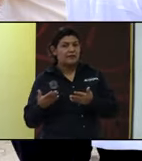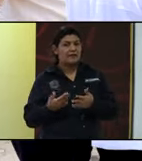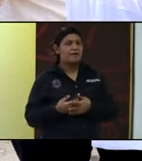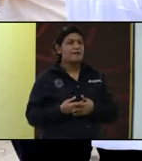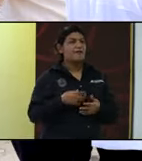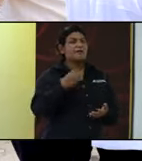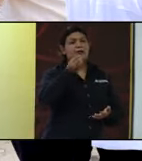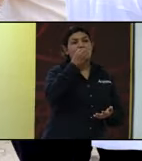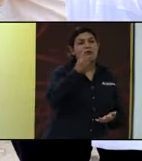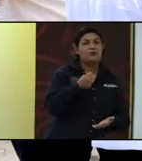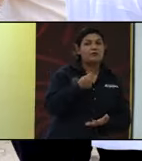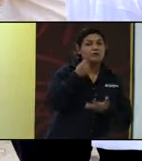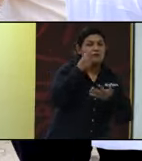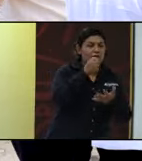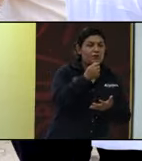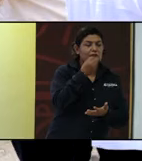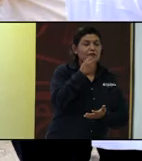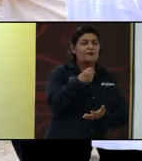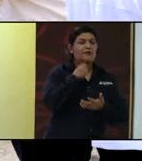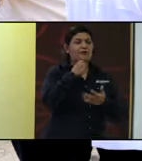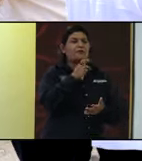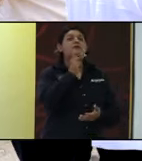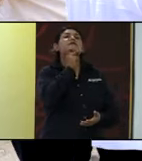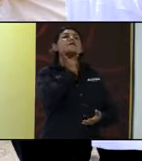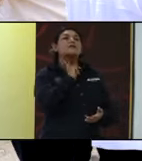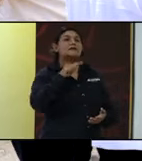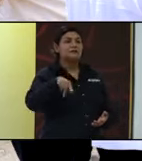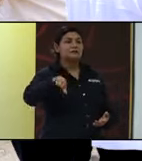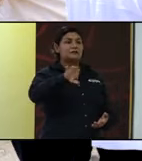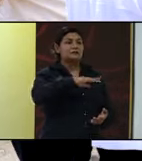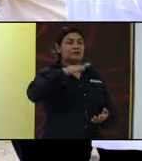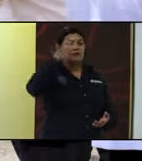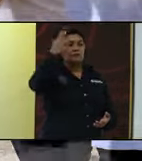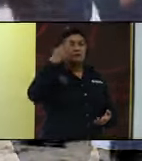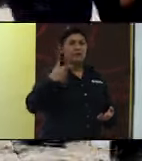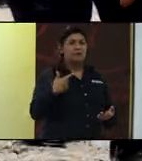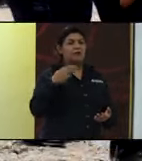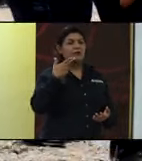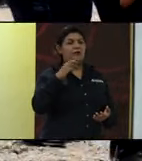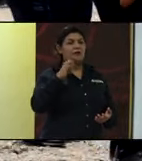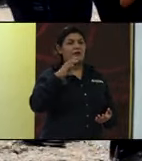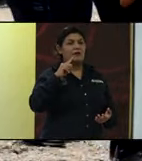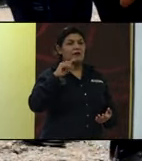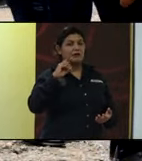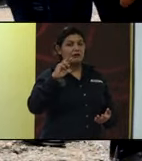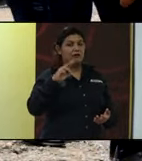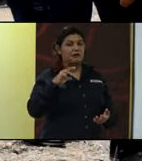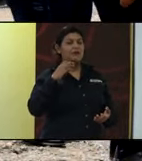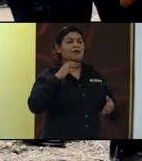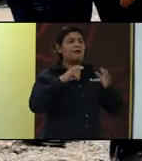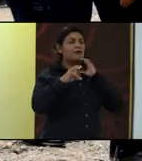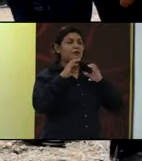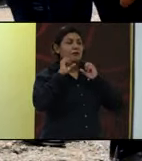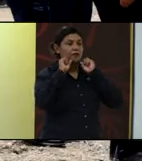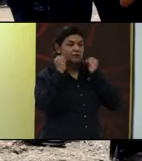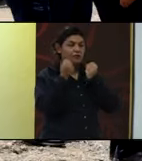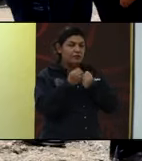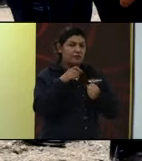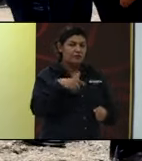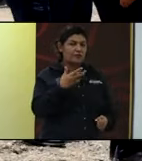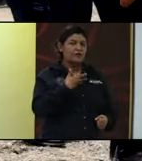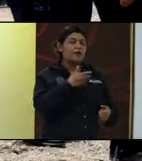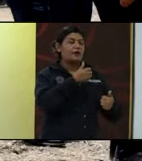con despensas. Miren, ahí están las autoridades de Pemex. Ahí está el superintendente Héctor, también está el de Comunicación Social, obviamente estuvo